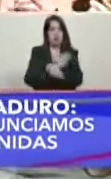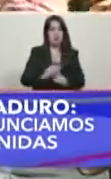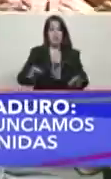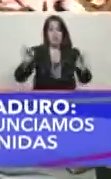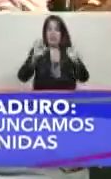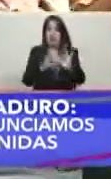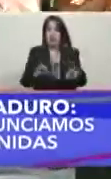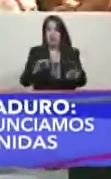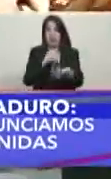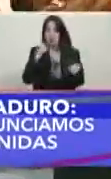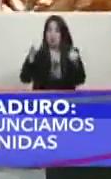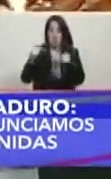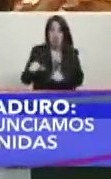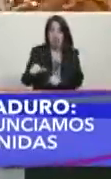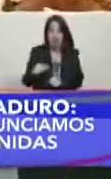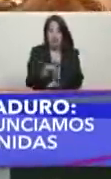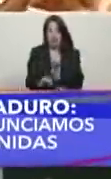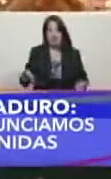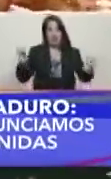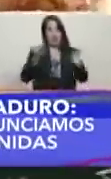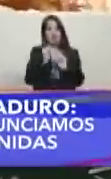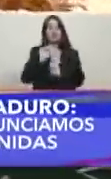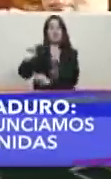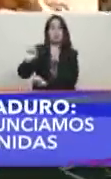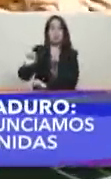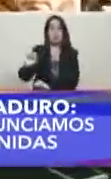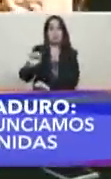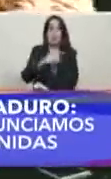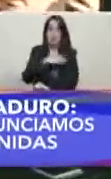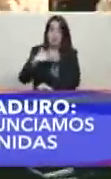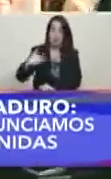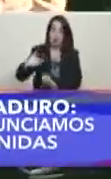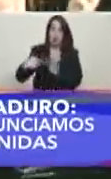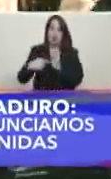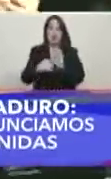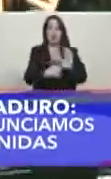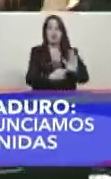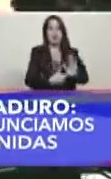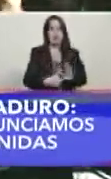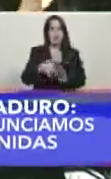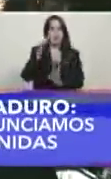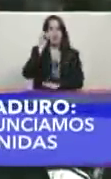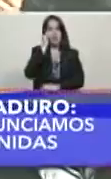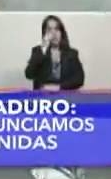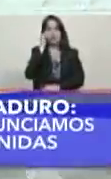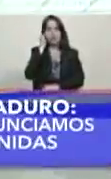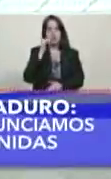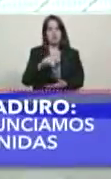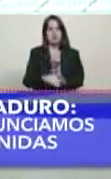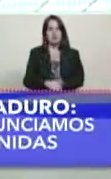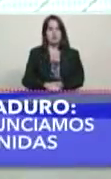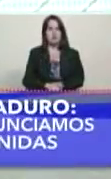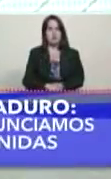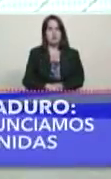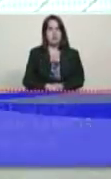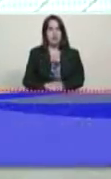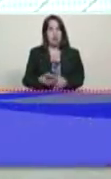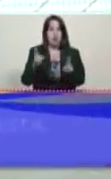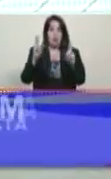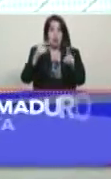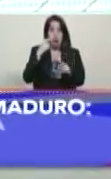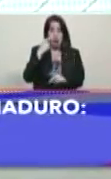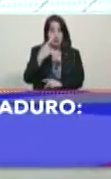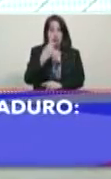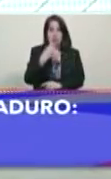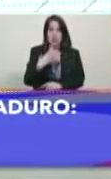las malas nada yo quiero presentar unos vídeos ojalá estén bien los